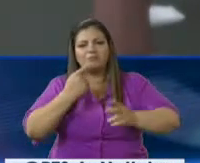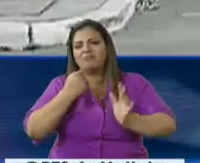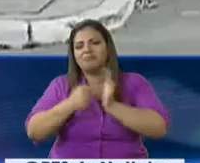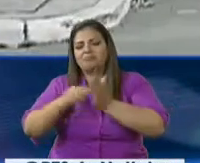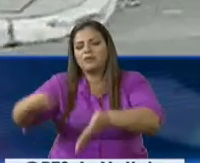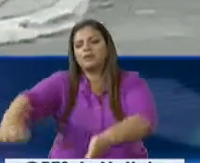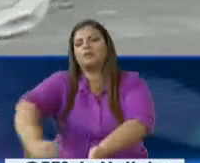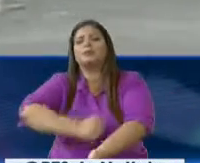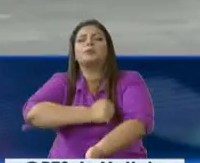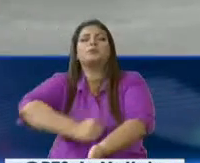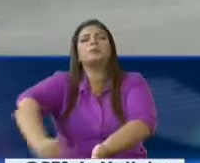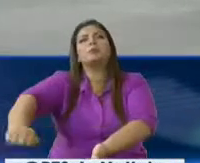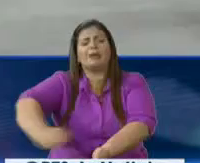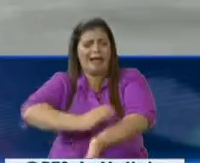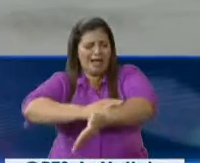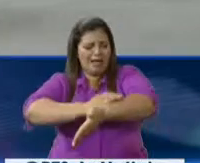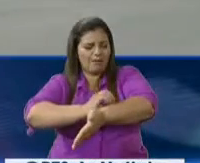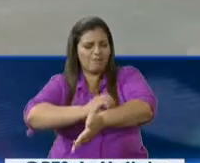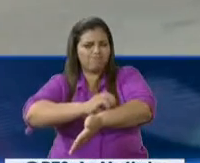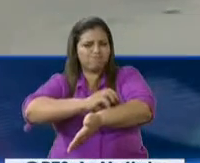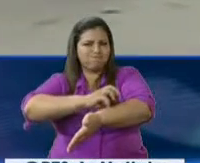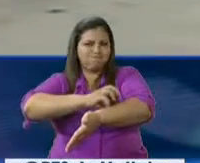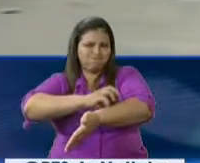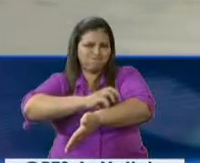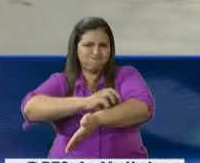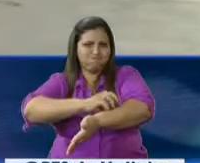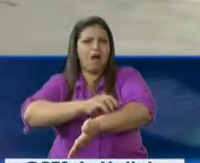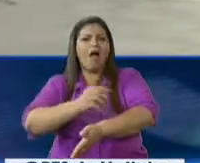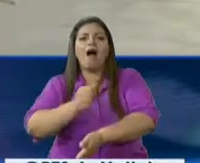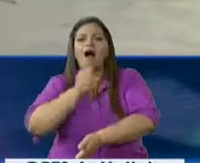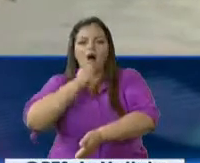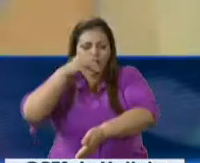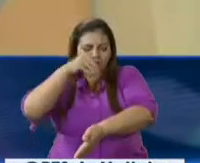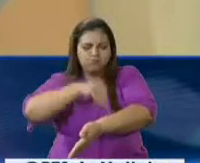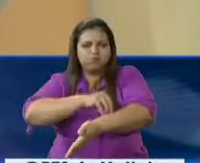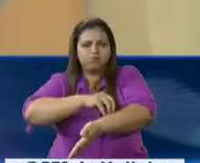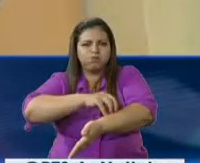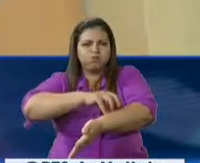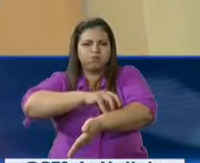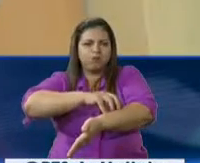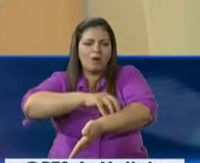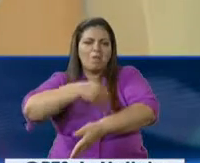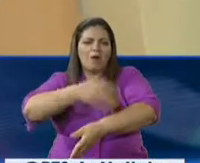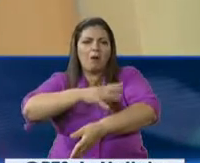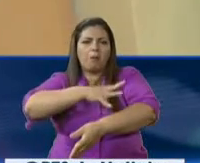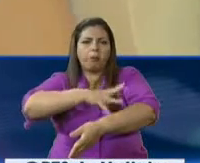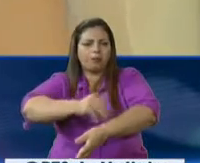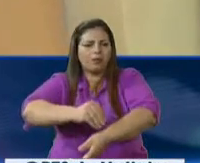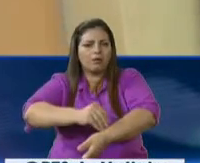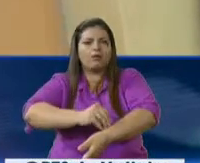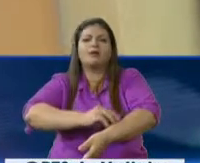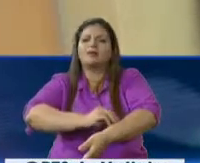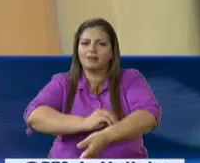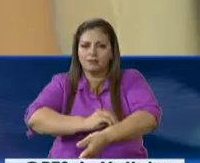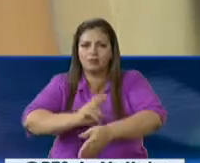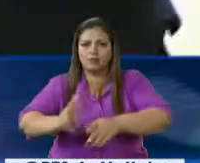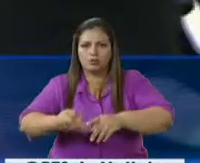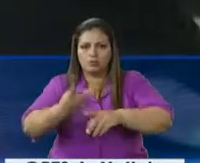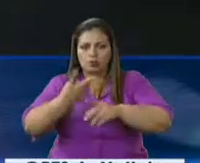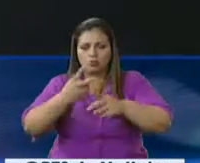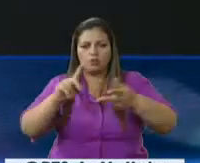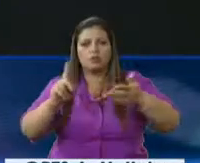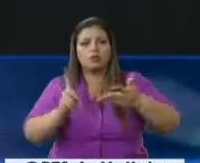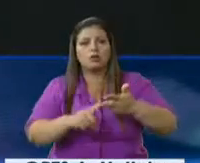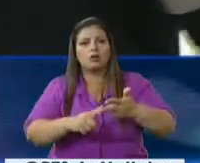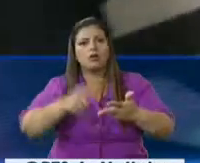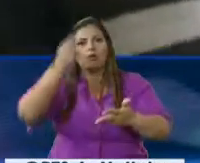e implica toda la estructura de la piel, en donde destruye, y técnicamente esas lesiones tienen que ser solucionadas con injertos de